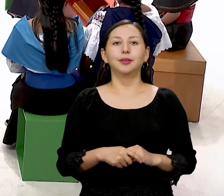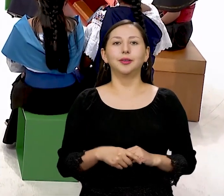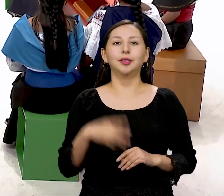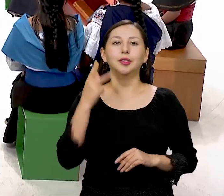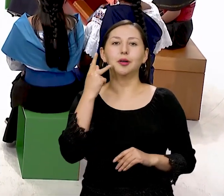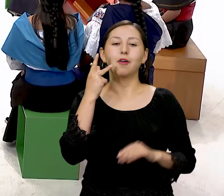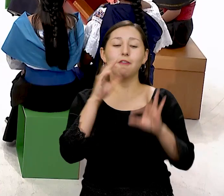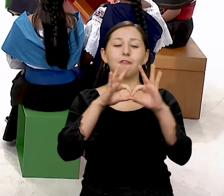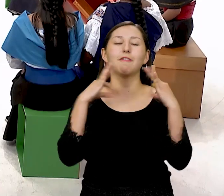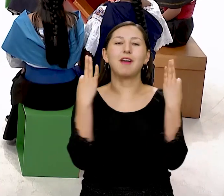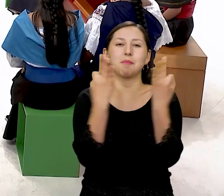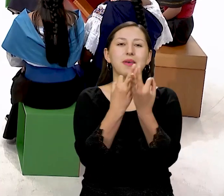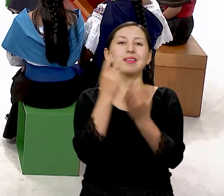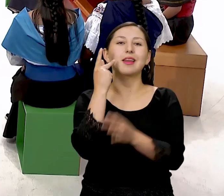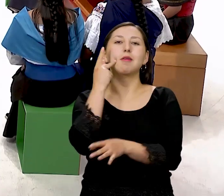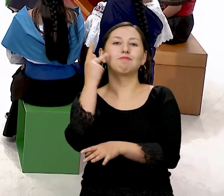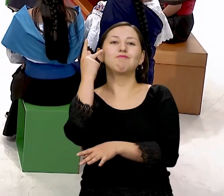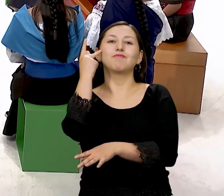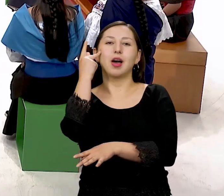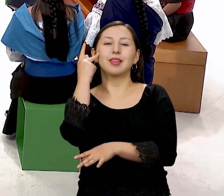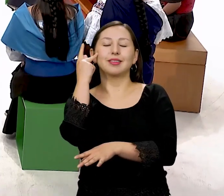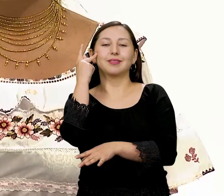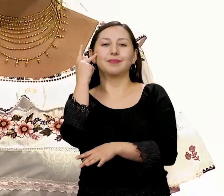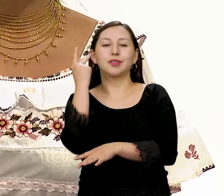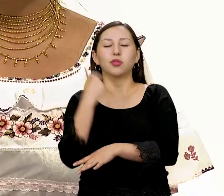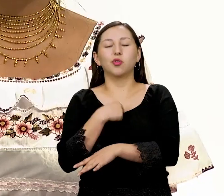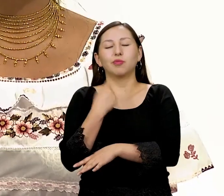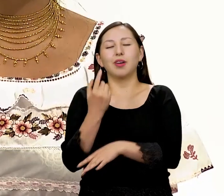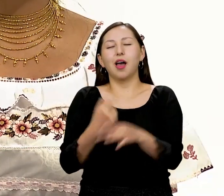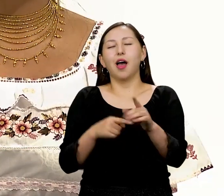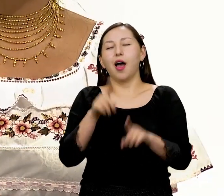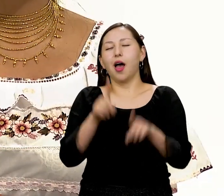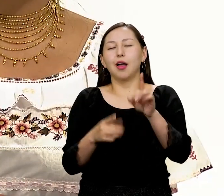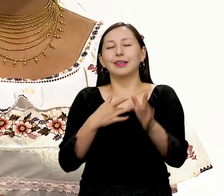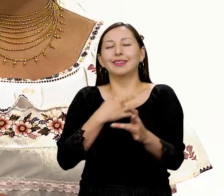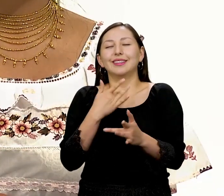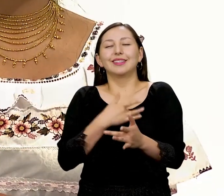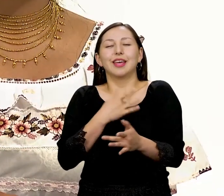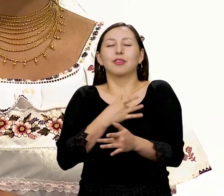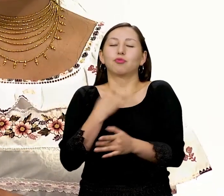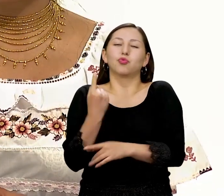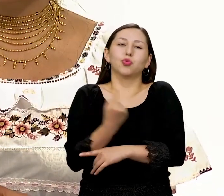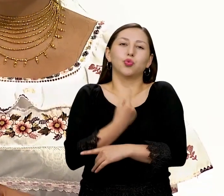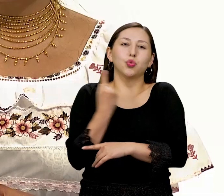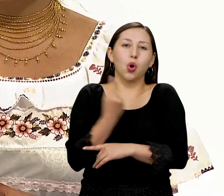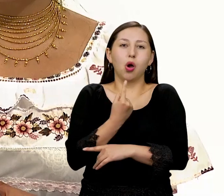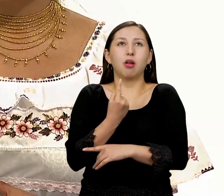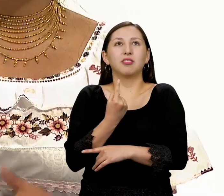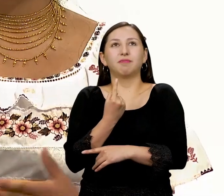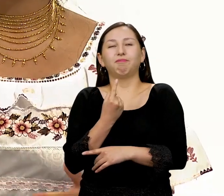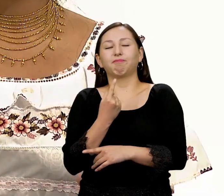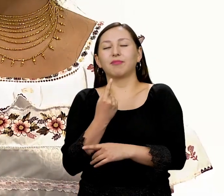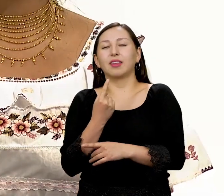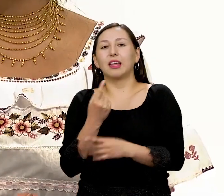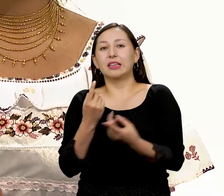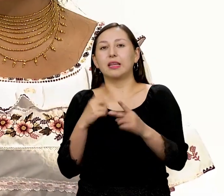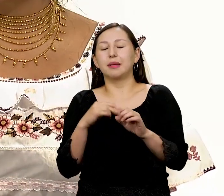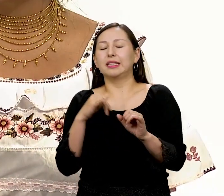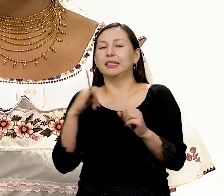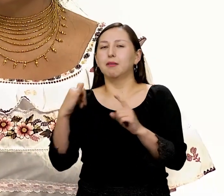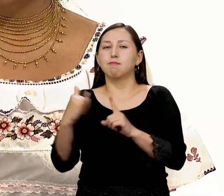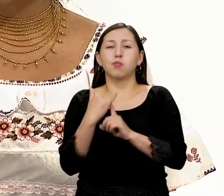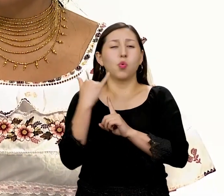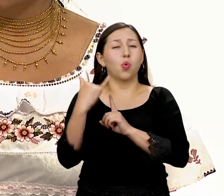no estar con mis padres presentes todo el día. Lo otro es que yo sufría un poquito de